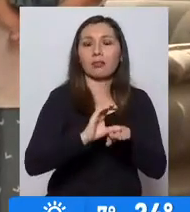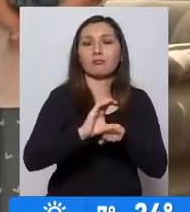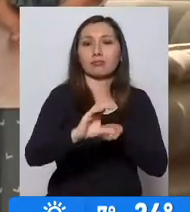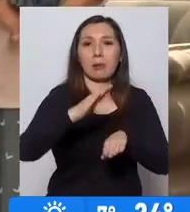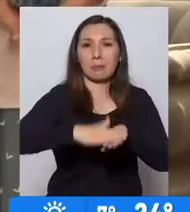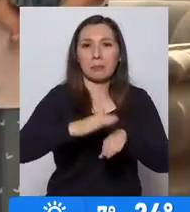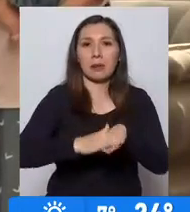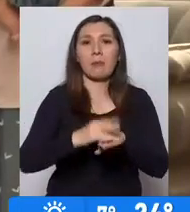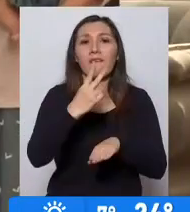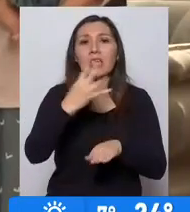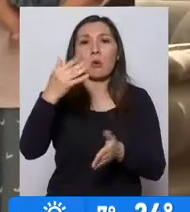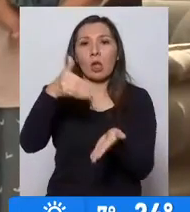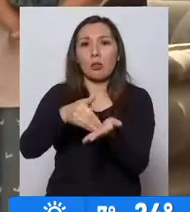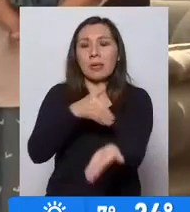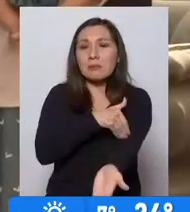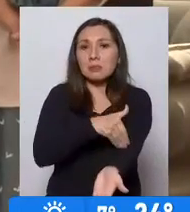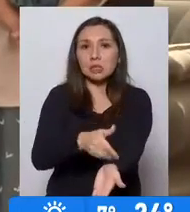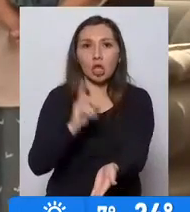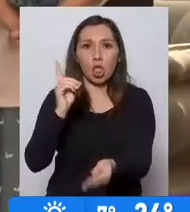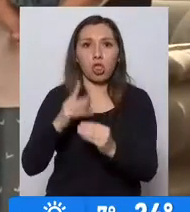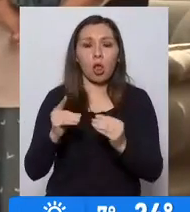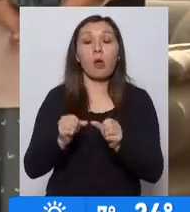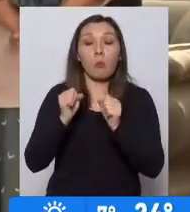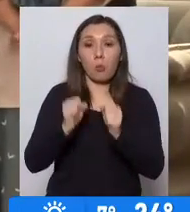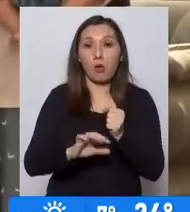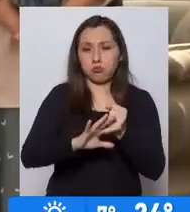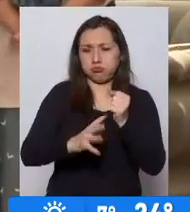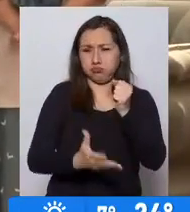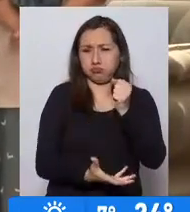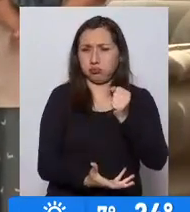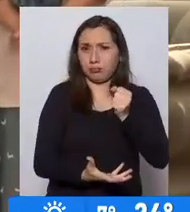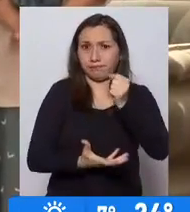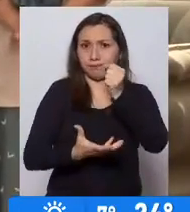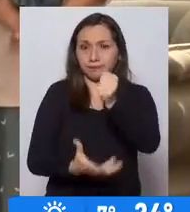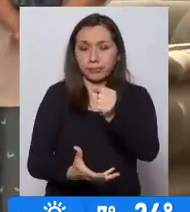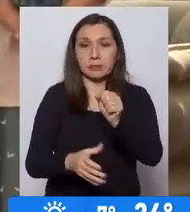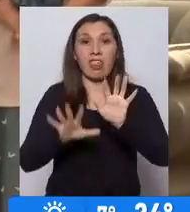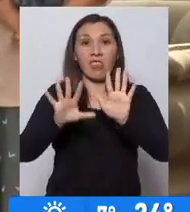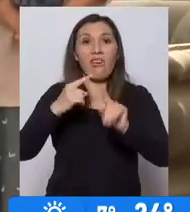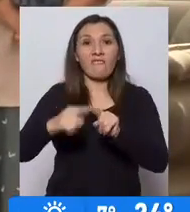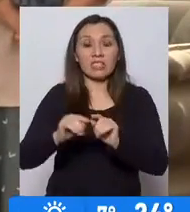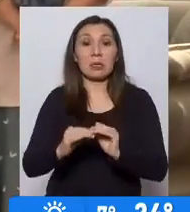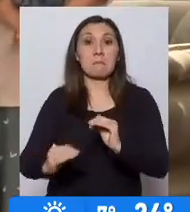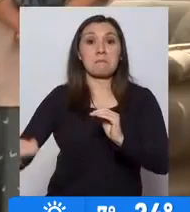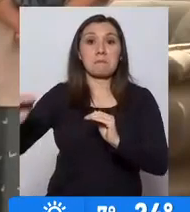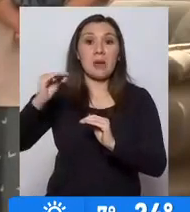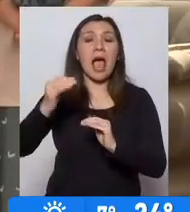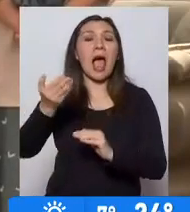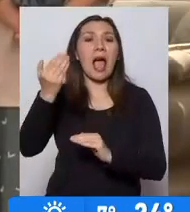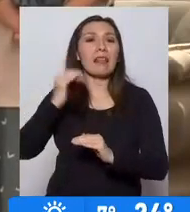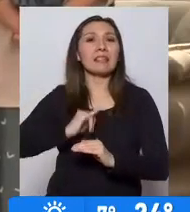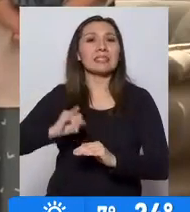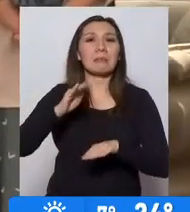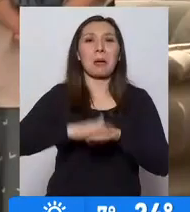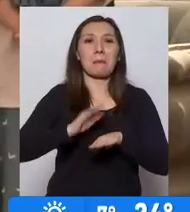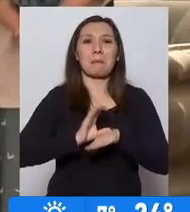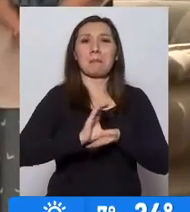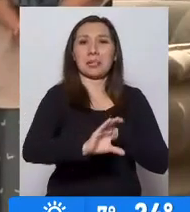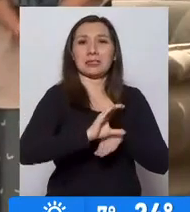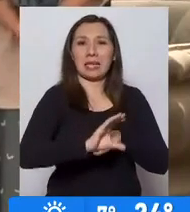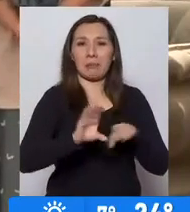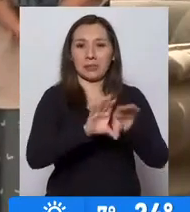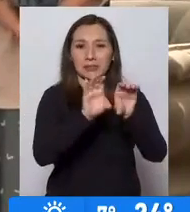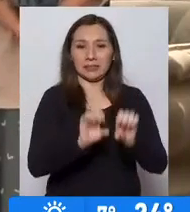hasta 24 mil millones de dólares. Es una cifra muy grande. Es 10 veces más que la capacidad de préstamo que tiene hoy día